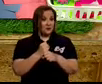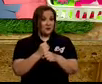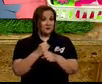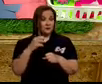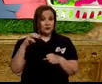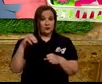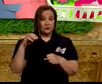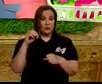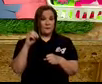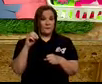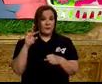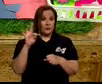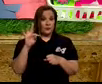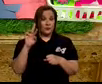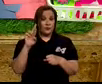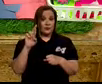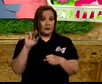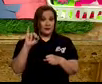¿Ok?